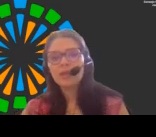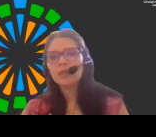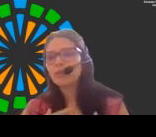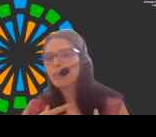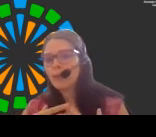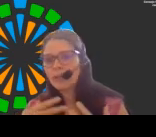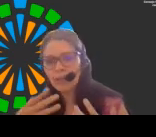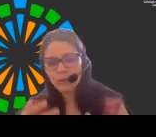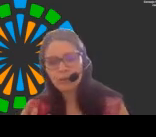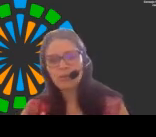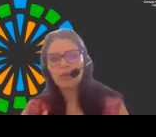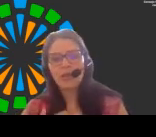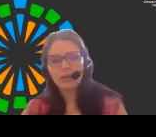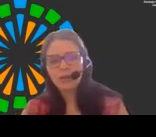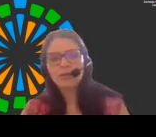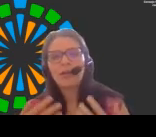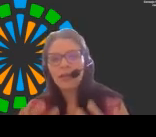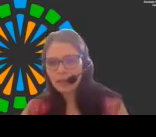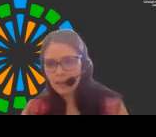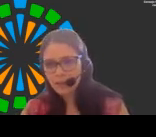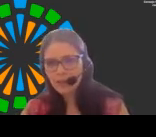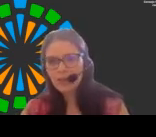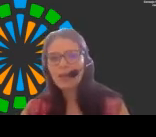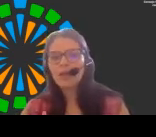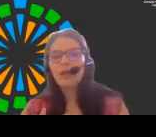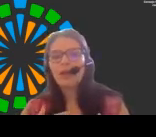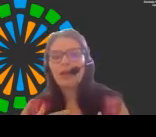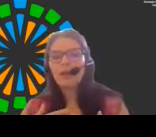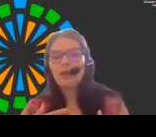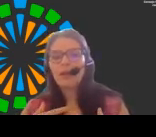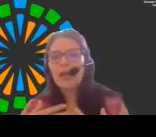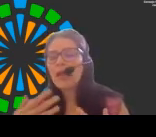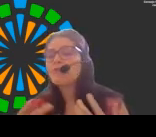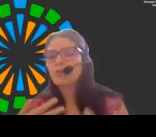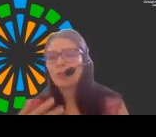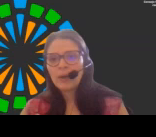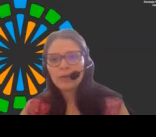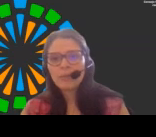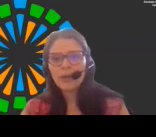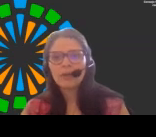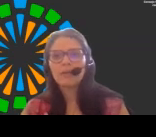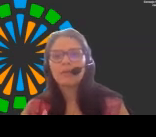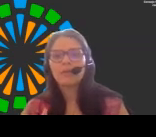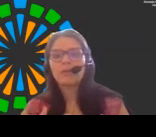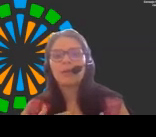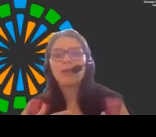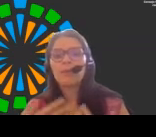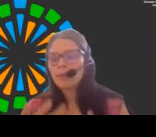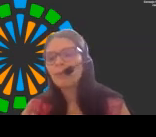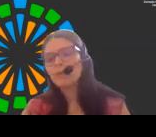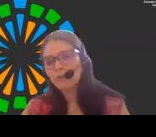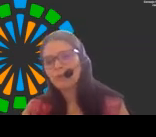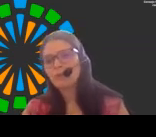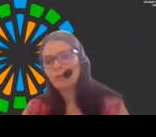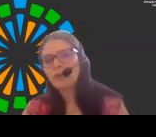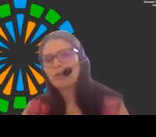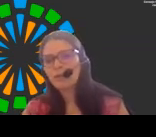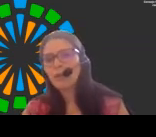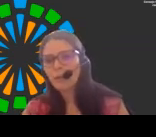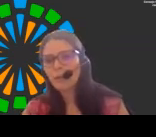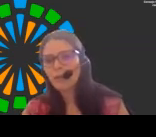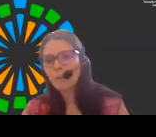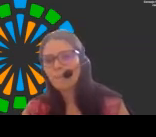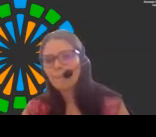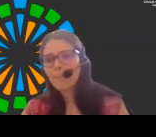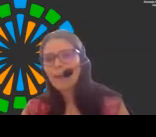tenemos que estar súper atentos atentas alertas e informarnos bien y la misma persona nos